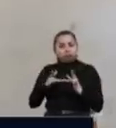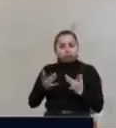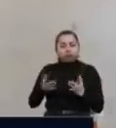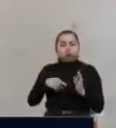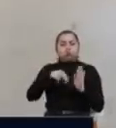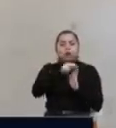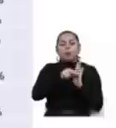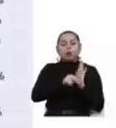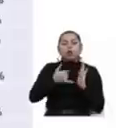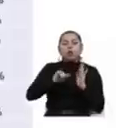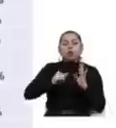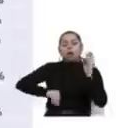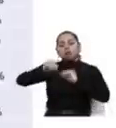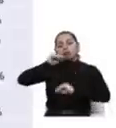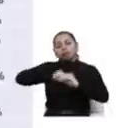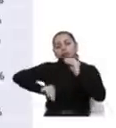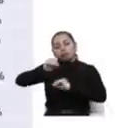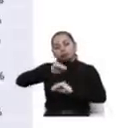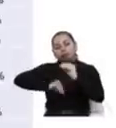que se fue construyendo